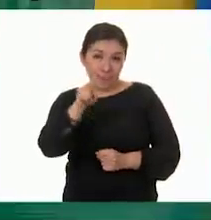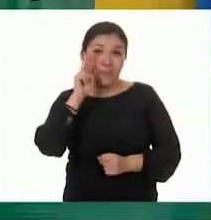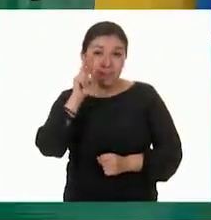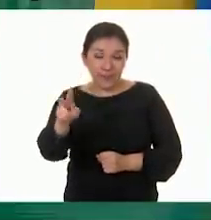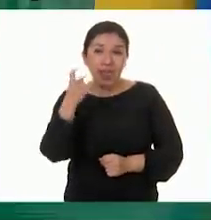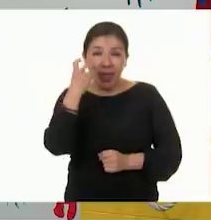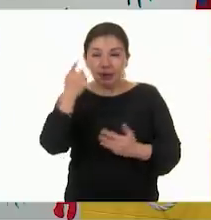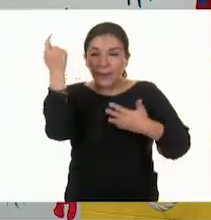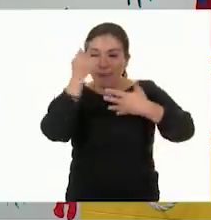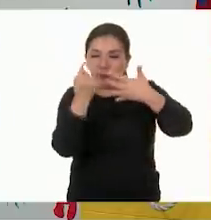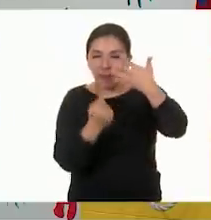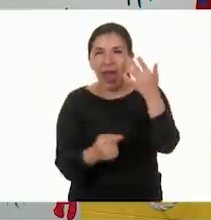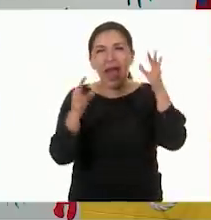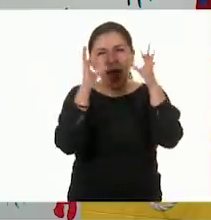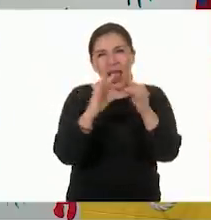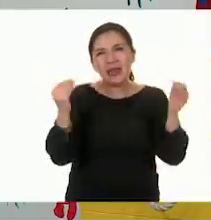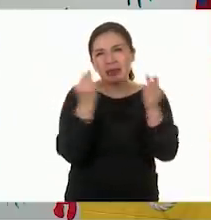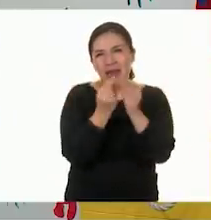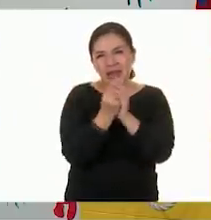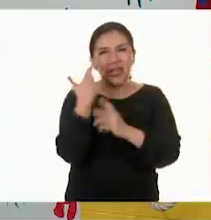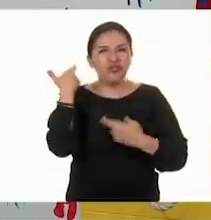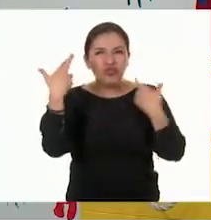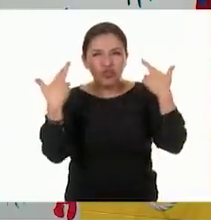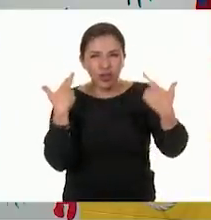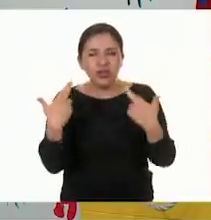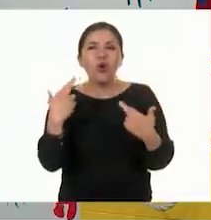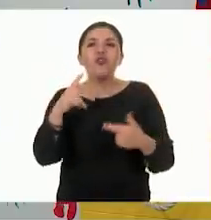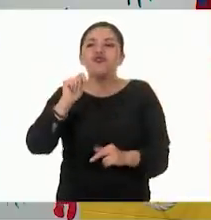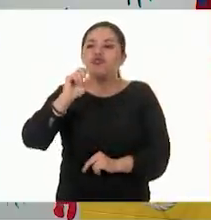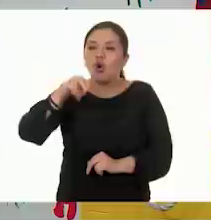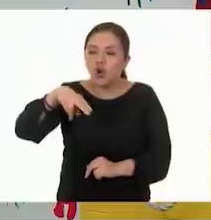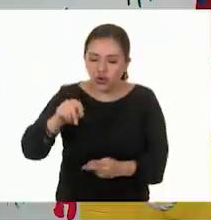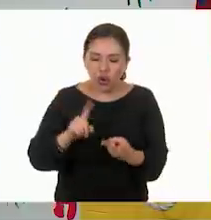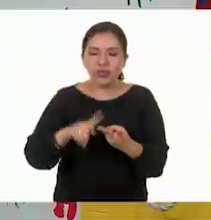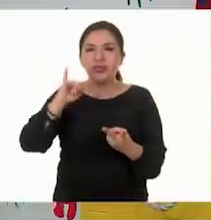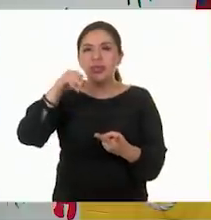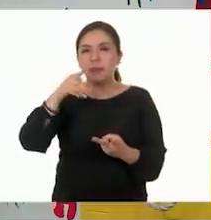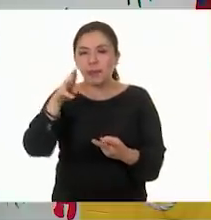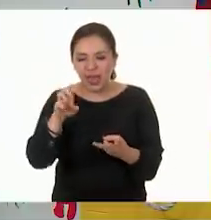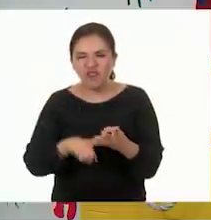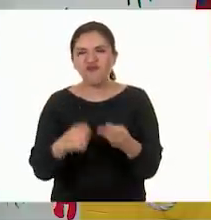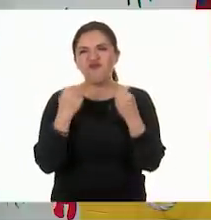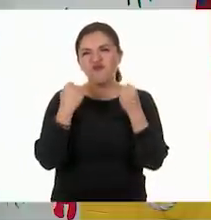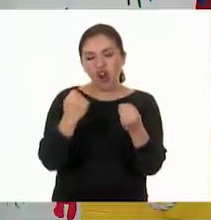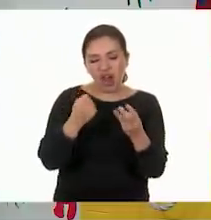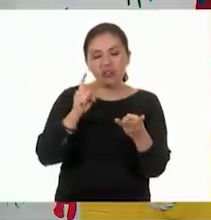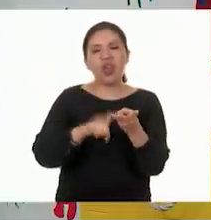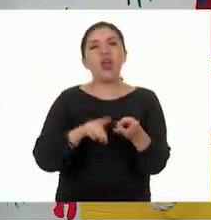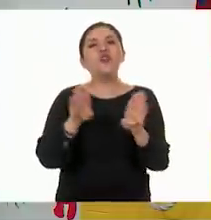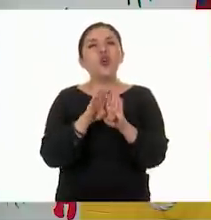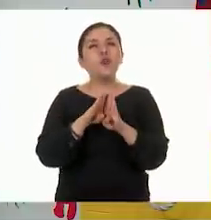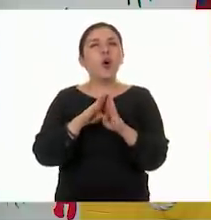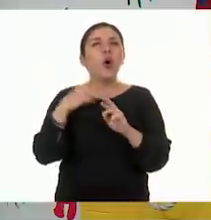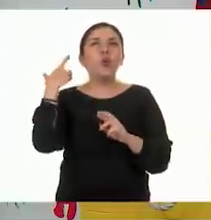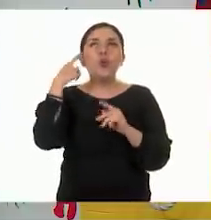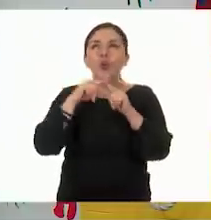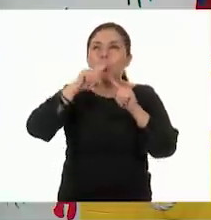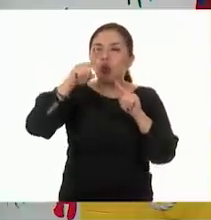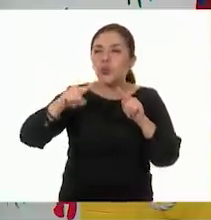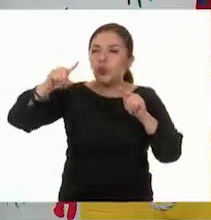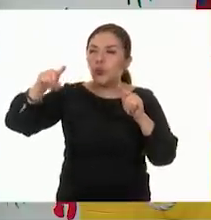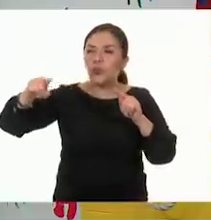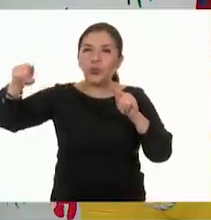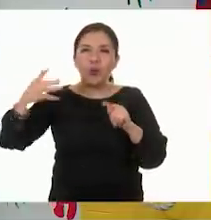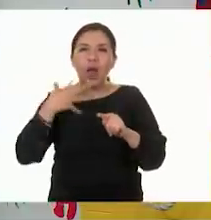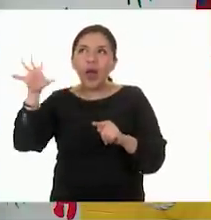con todas estas clases de sonido, el tono, el timbre, la intensidad, cómo viaja el sonido por medio de